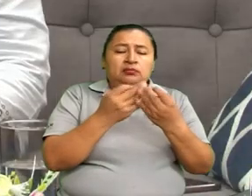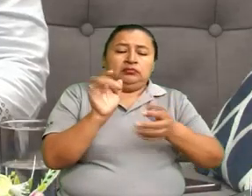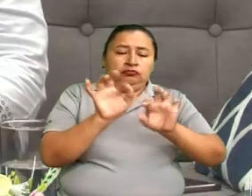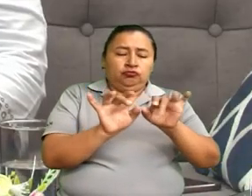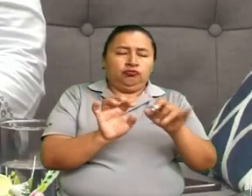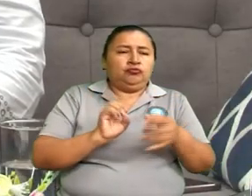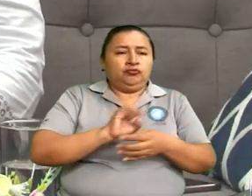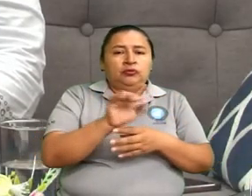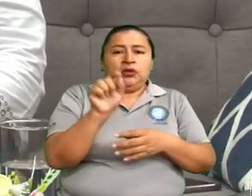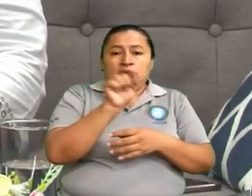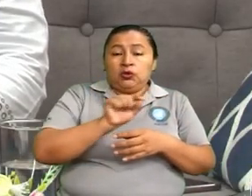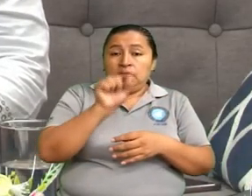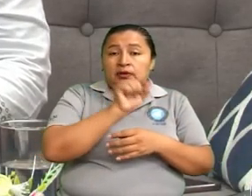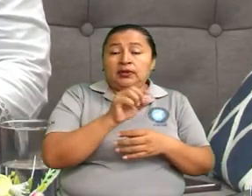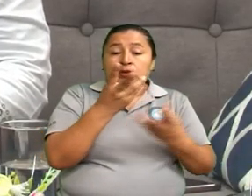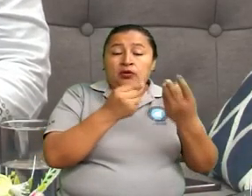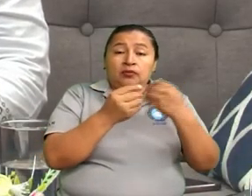al correo